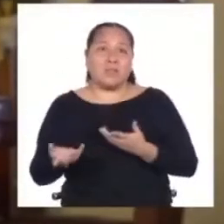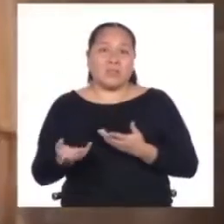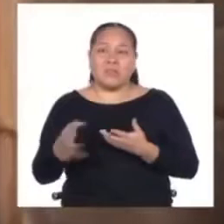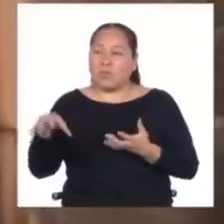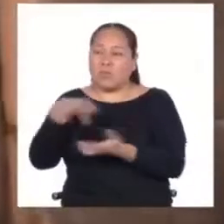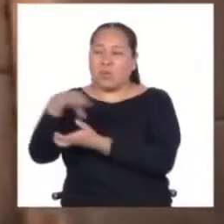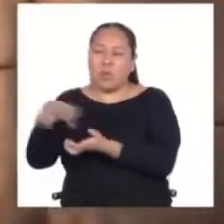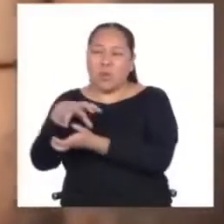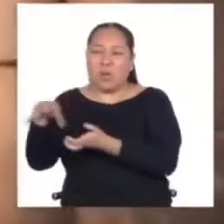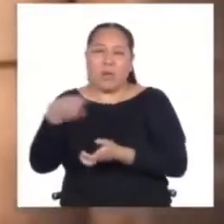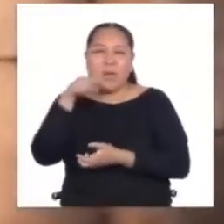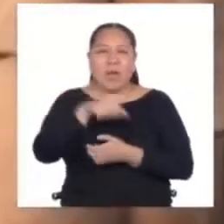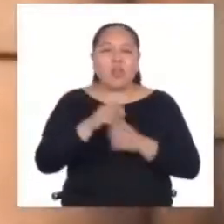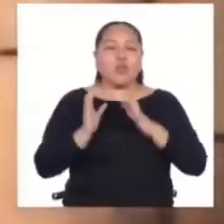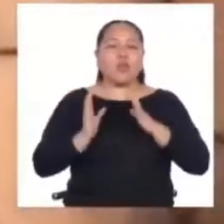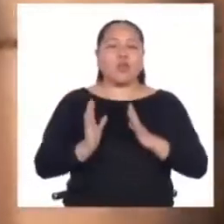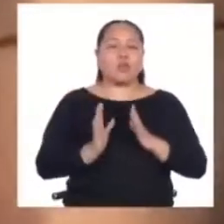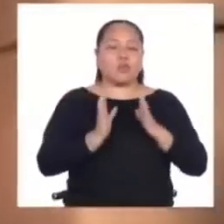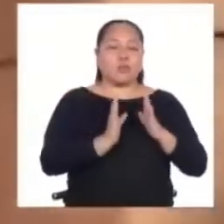caos.